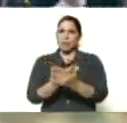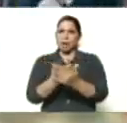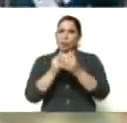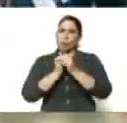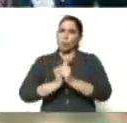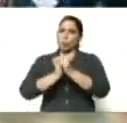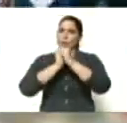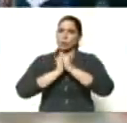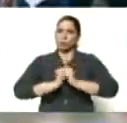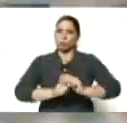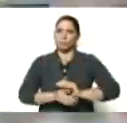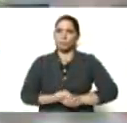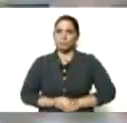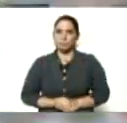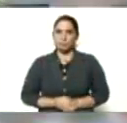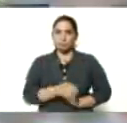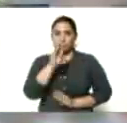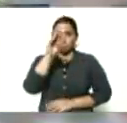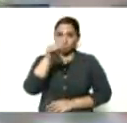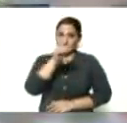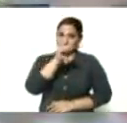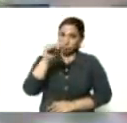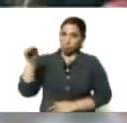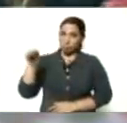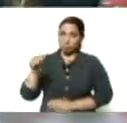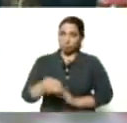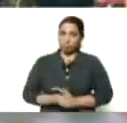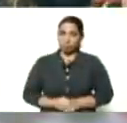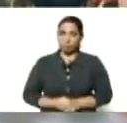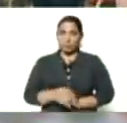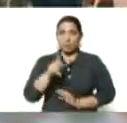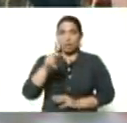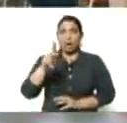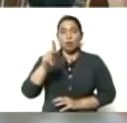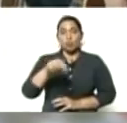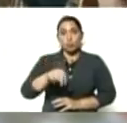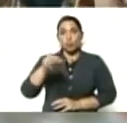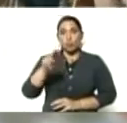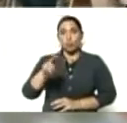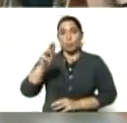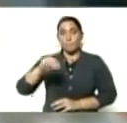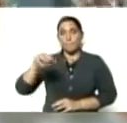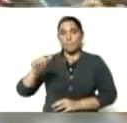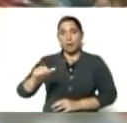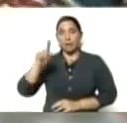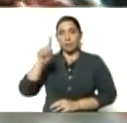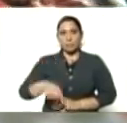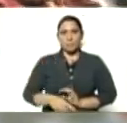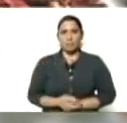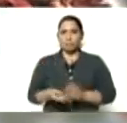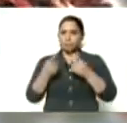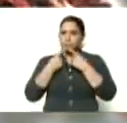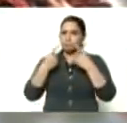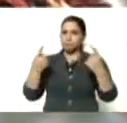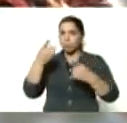oraciones y bendiciones del padre Numa Molina, las reflexiones y el discurso que dio Diosdado Cabello en